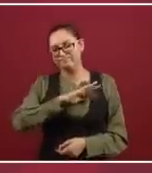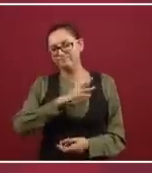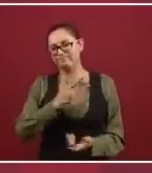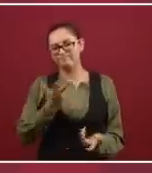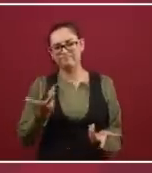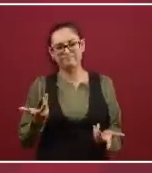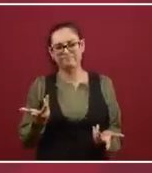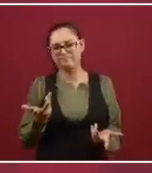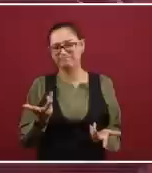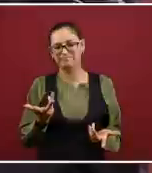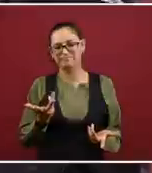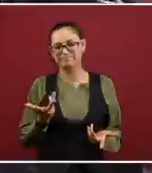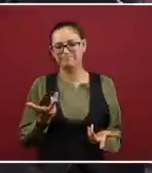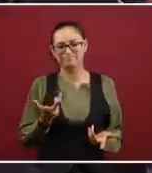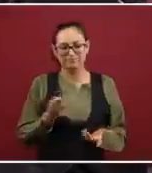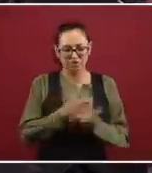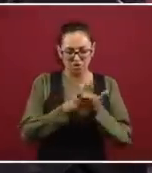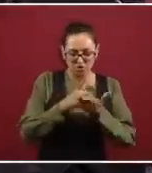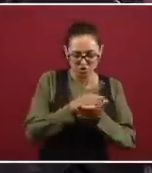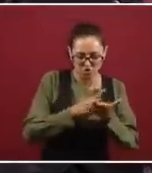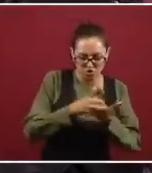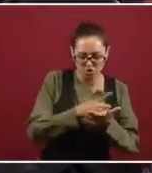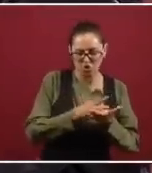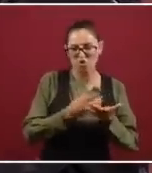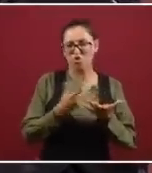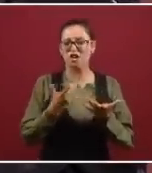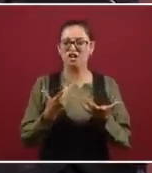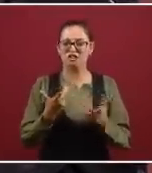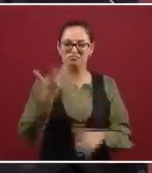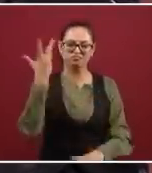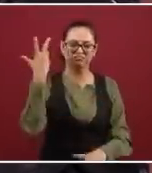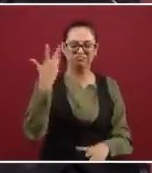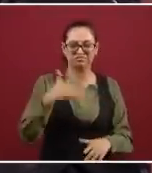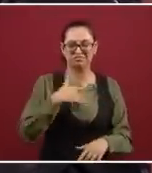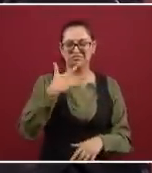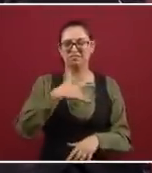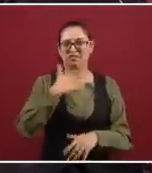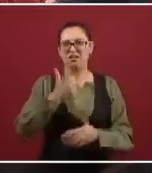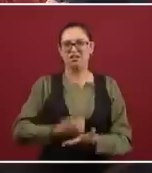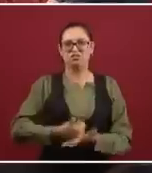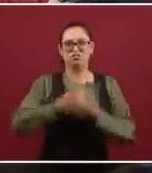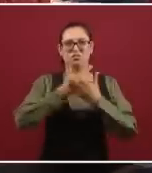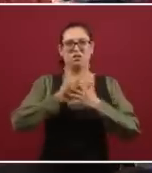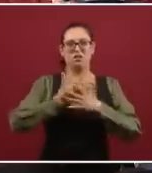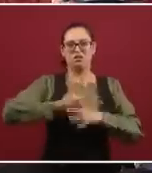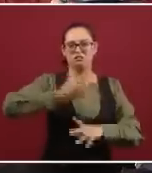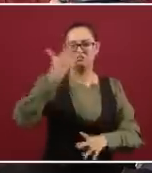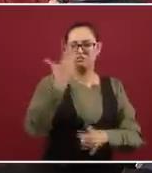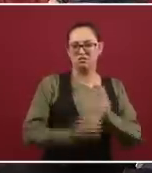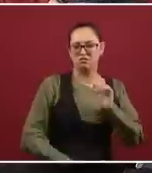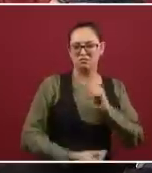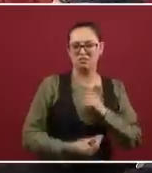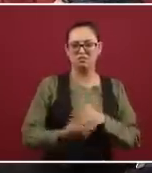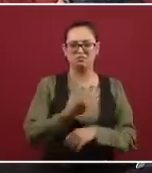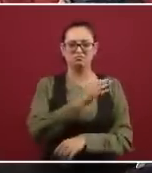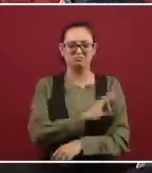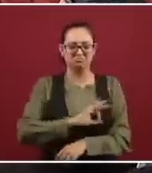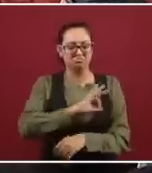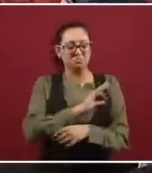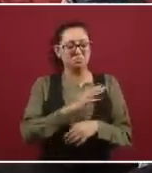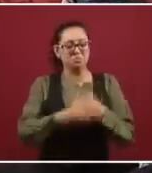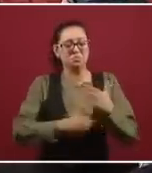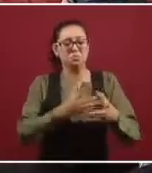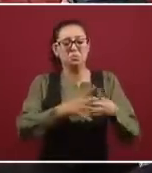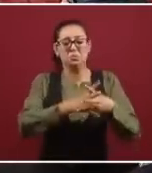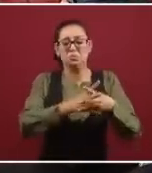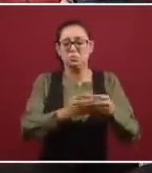en las drogas, en el escapar, o la felicidad efímera que